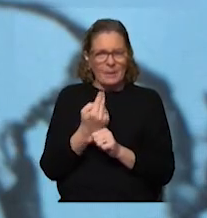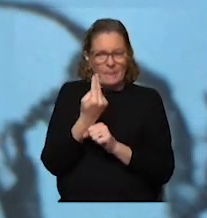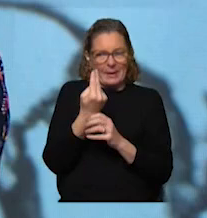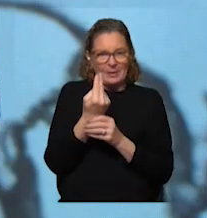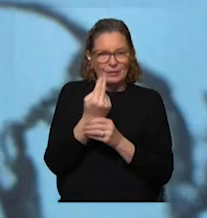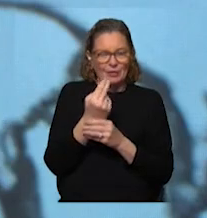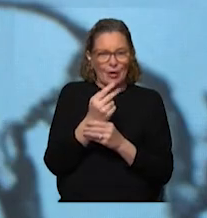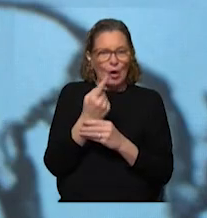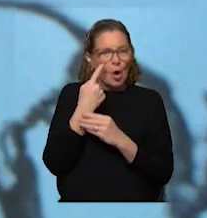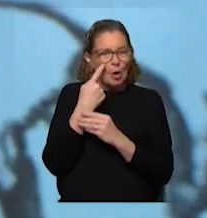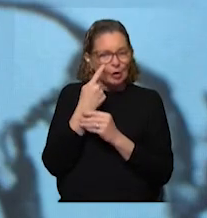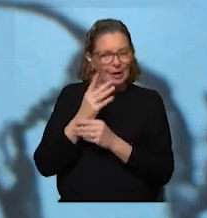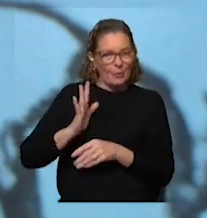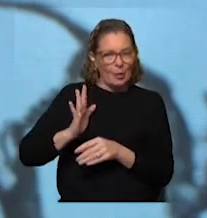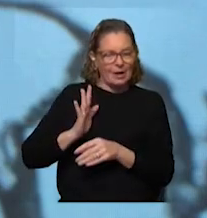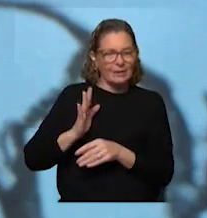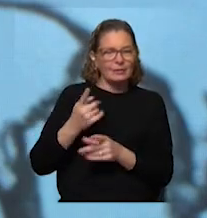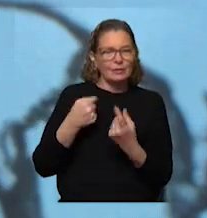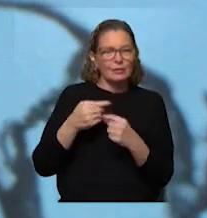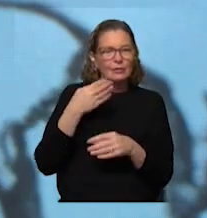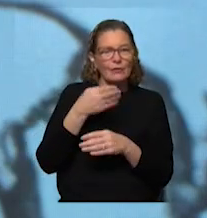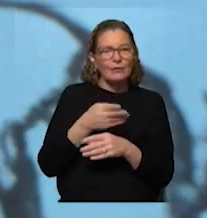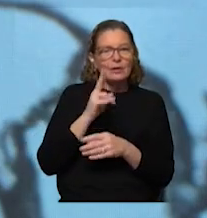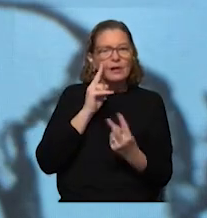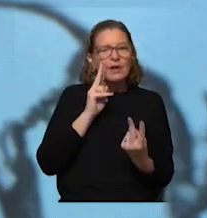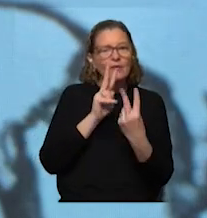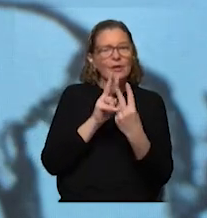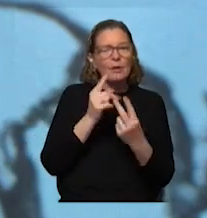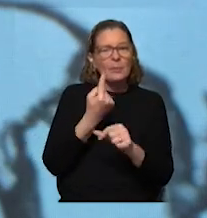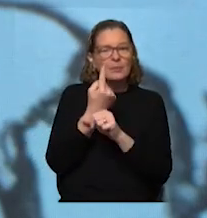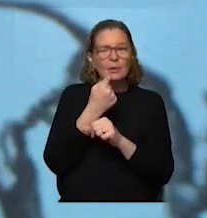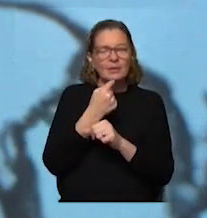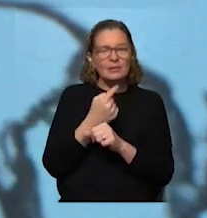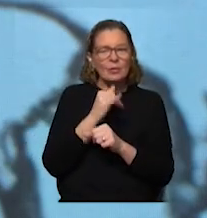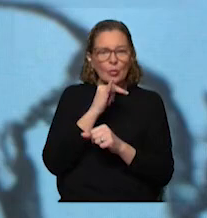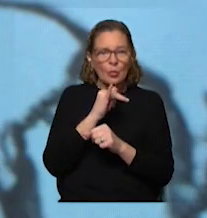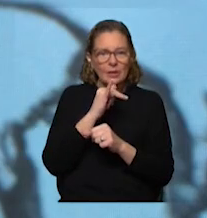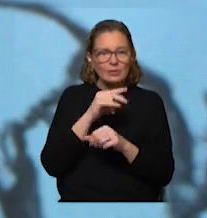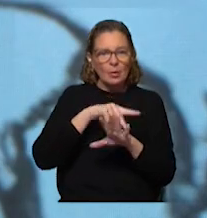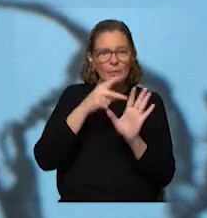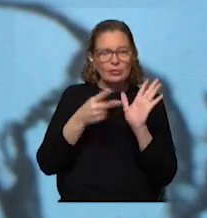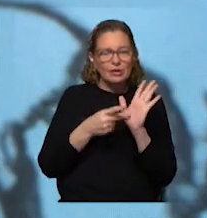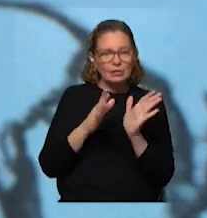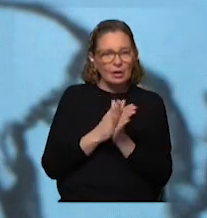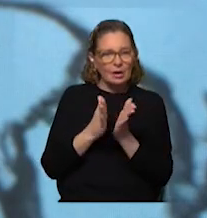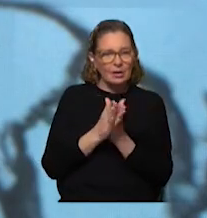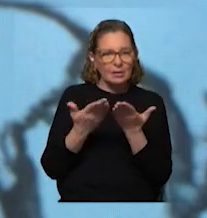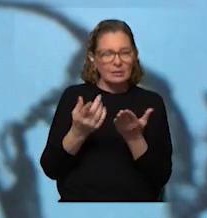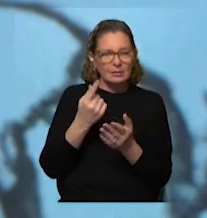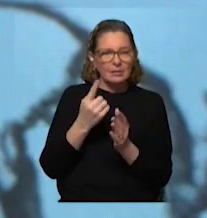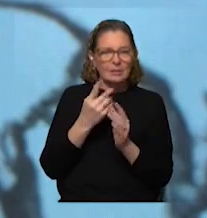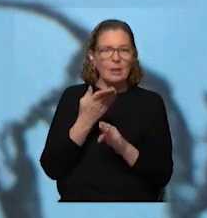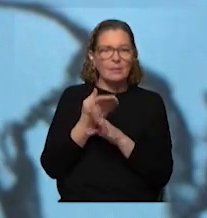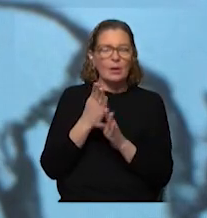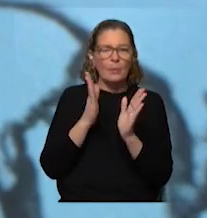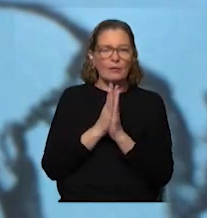conocer a estas mujeres no Entonces cuando voy la veo bella lo primero que me dice le cuento un poco de que el proyecto del libro y me dice te pido por favor